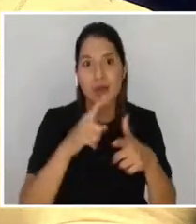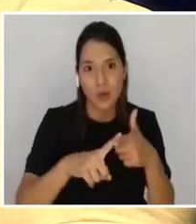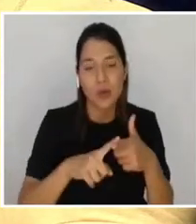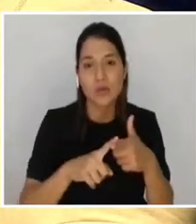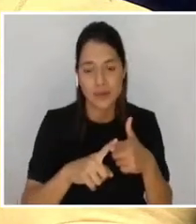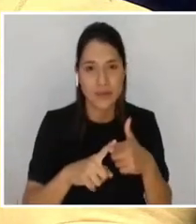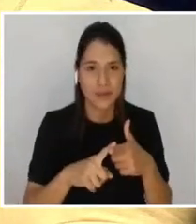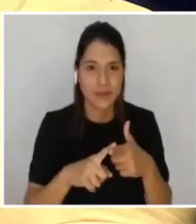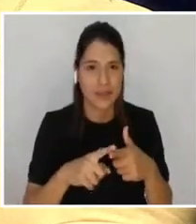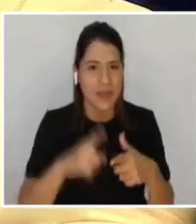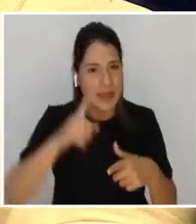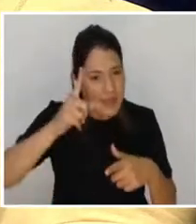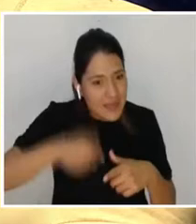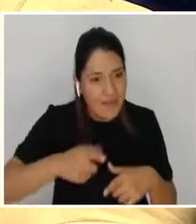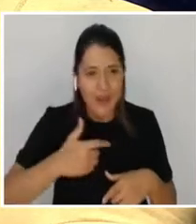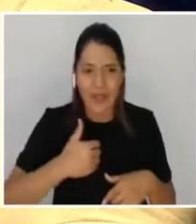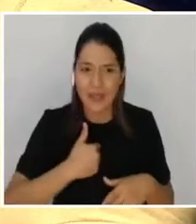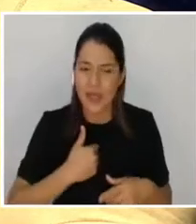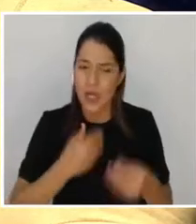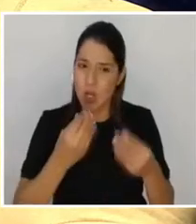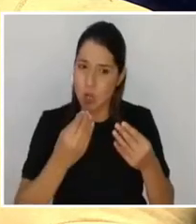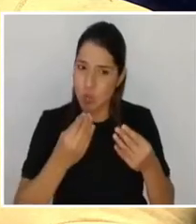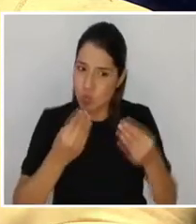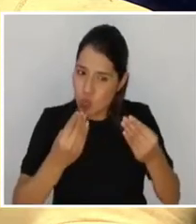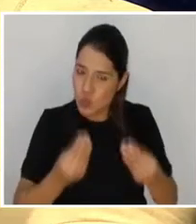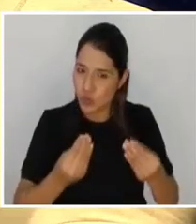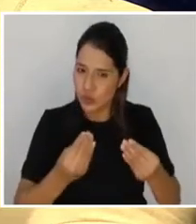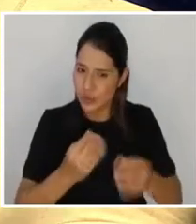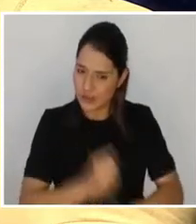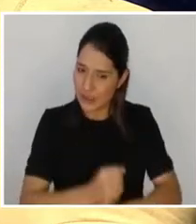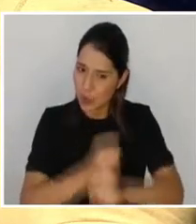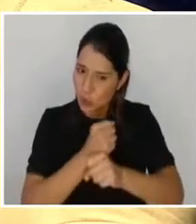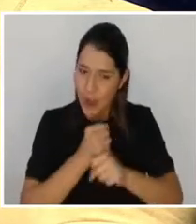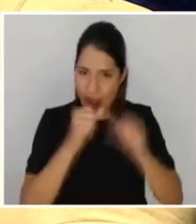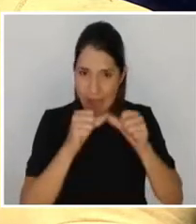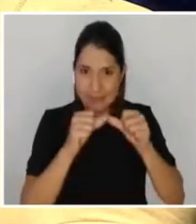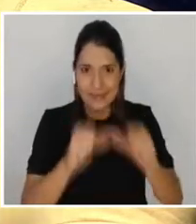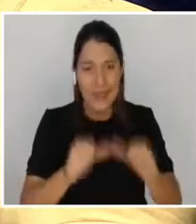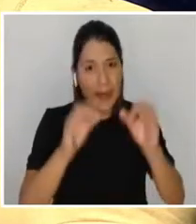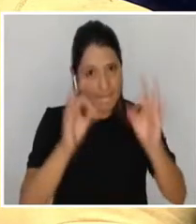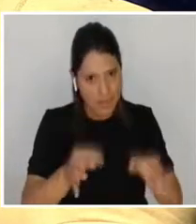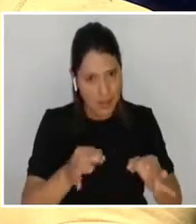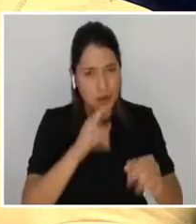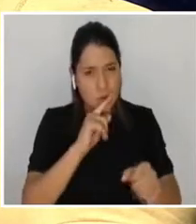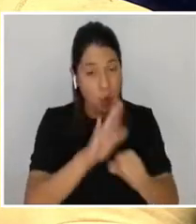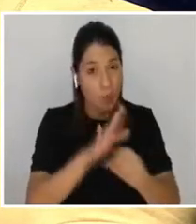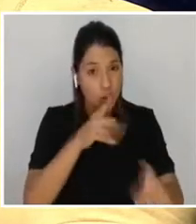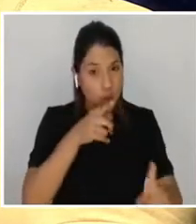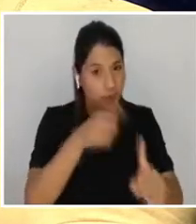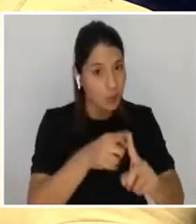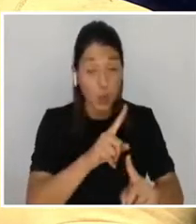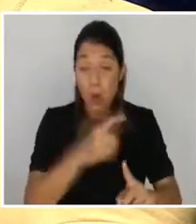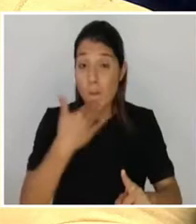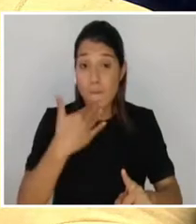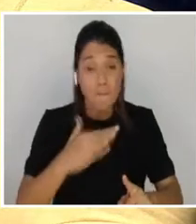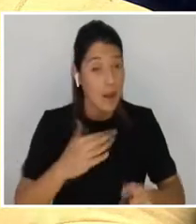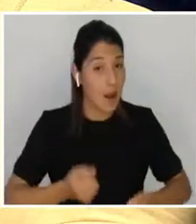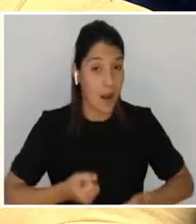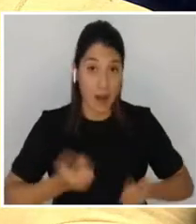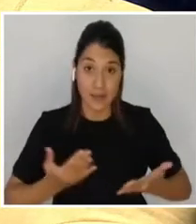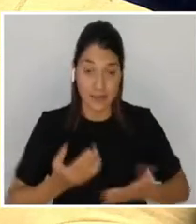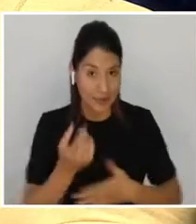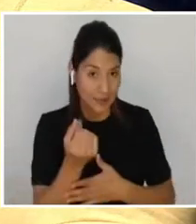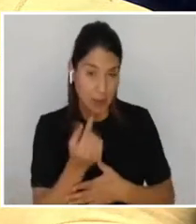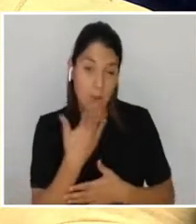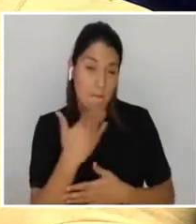muy dispuesto a seguir como muy bien su objetivo, ¿verdad? No malgastar la plata. Y siento que eso